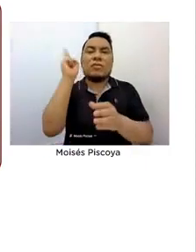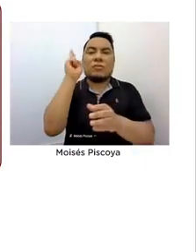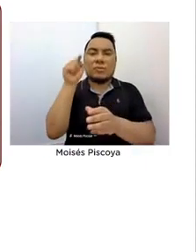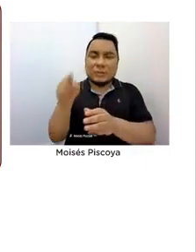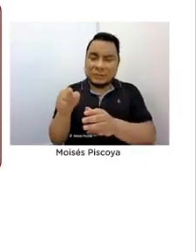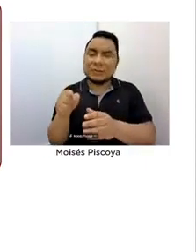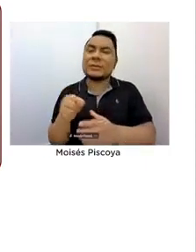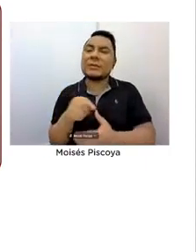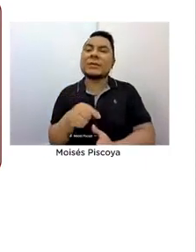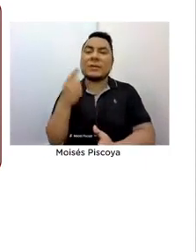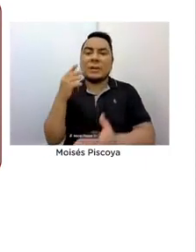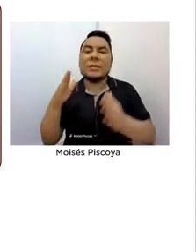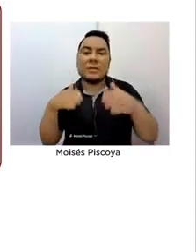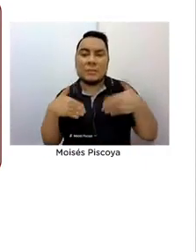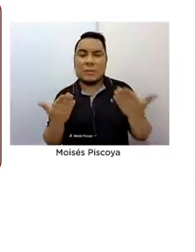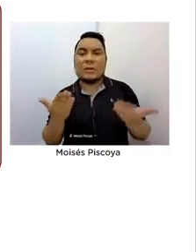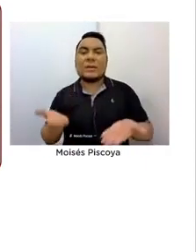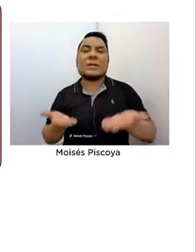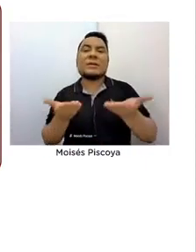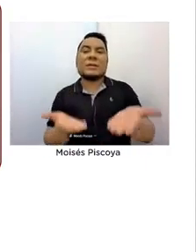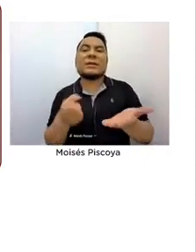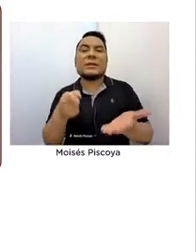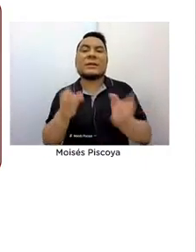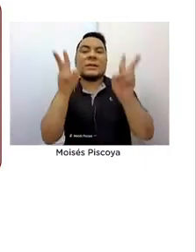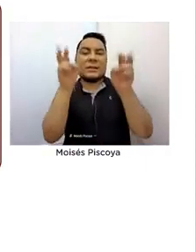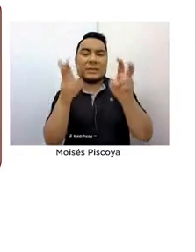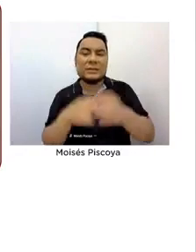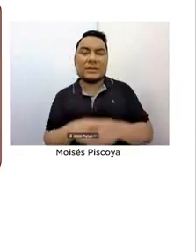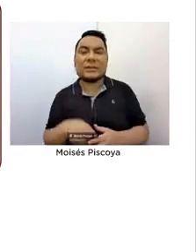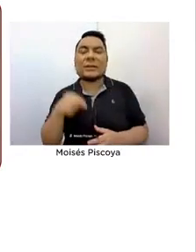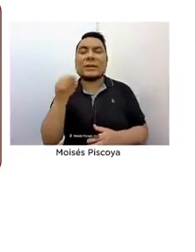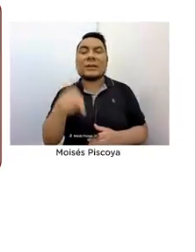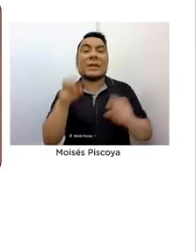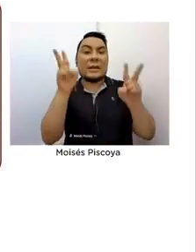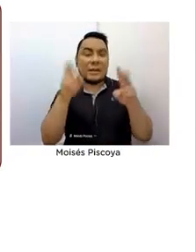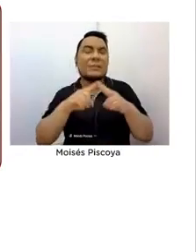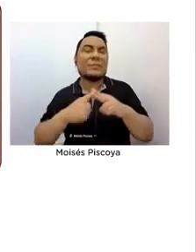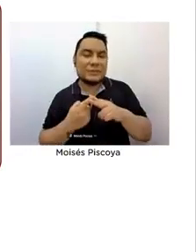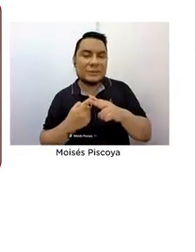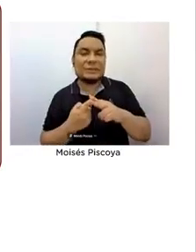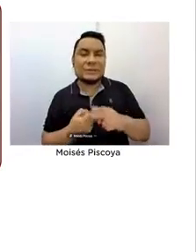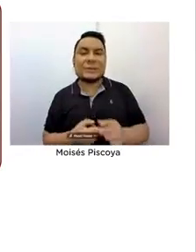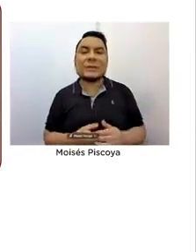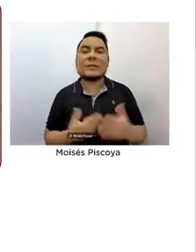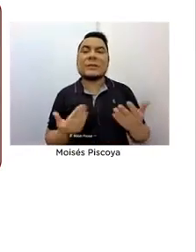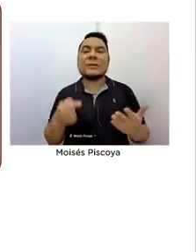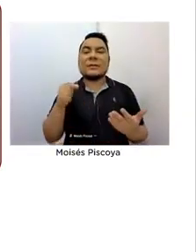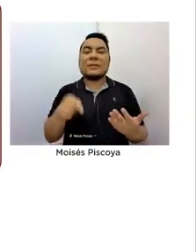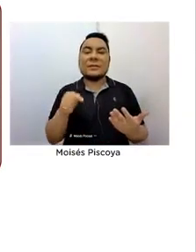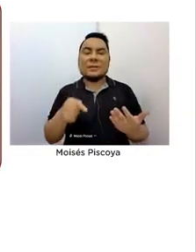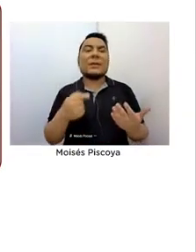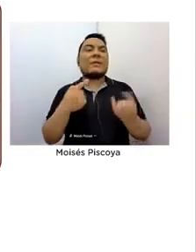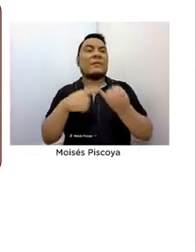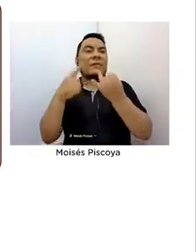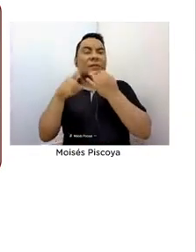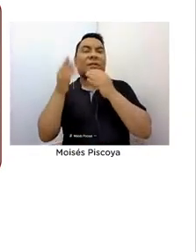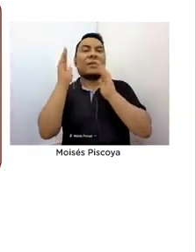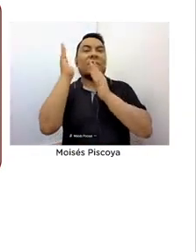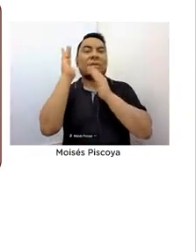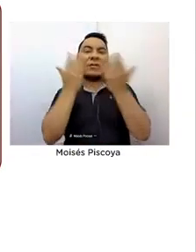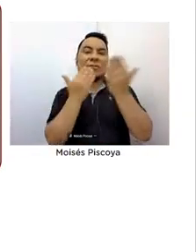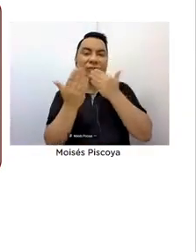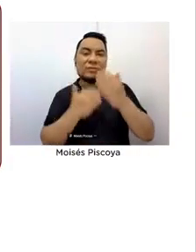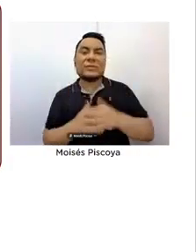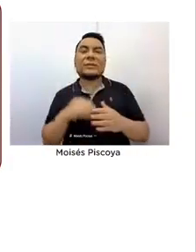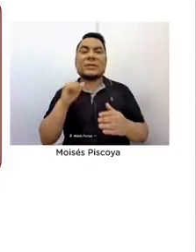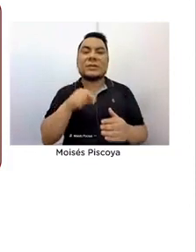Servicio para poder traer estos temas y que este sea el tema de inicio en esta serie de webinars, porque